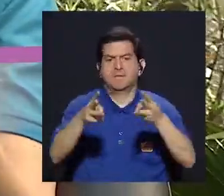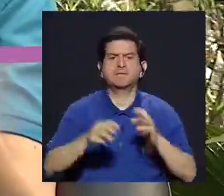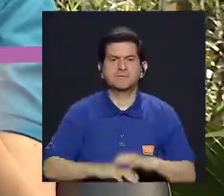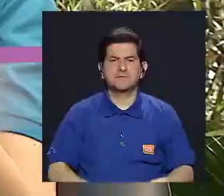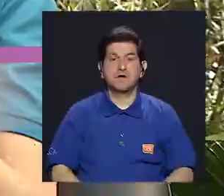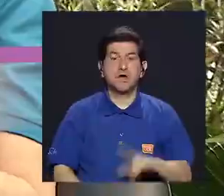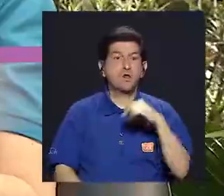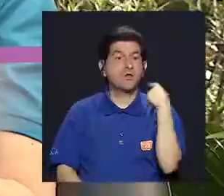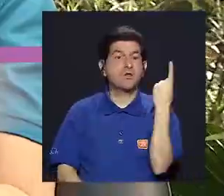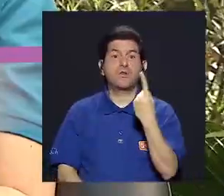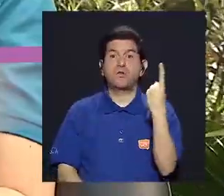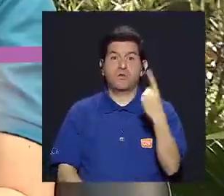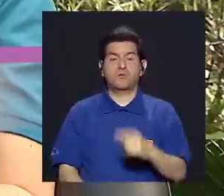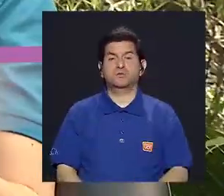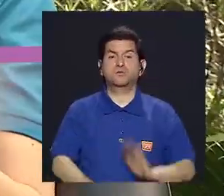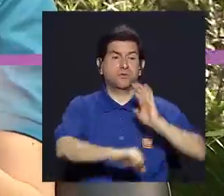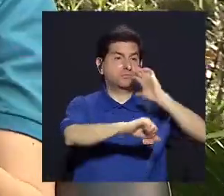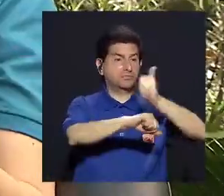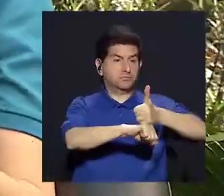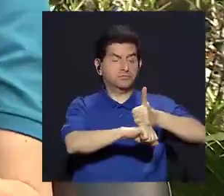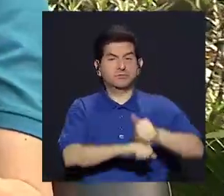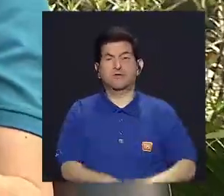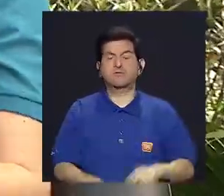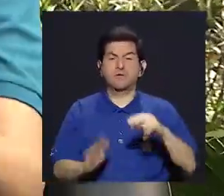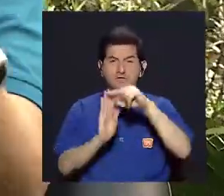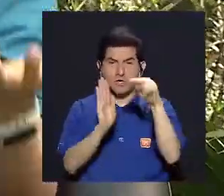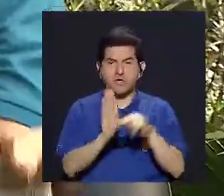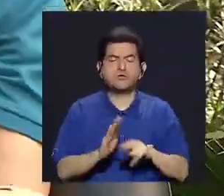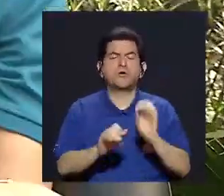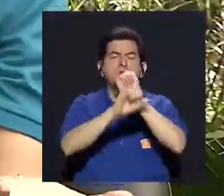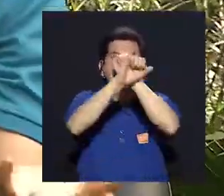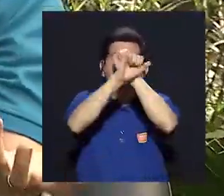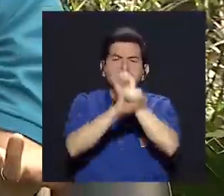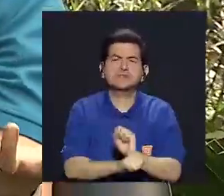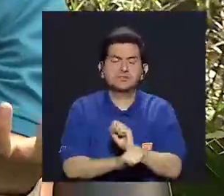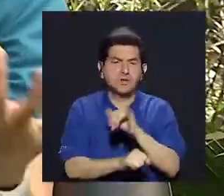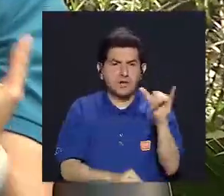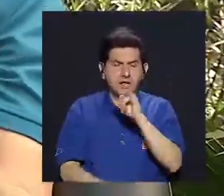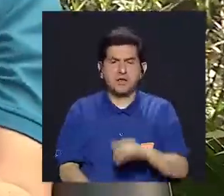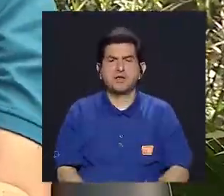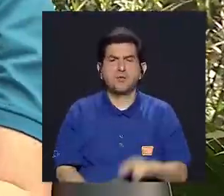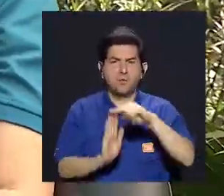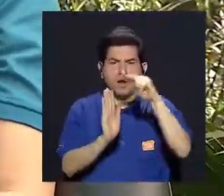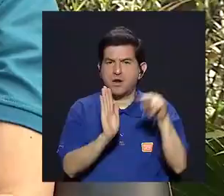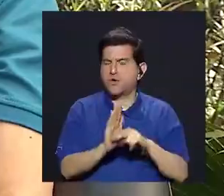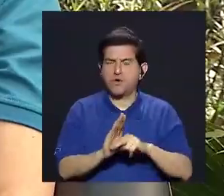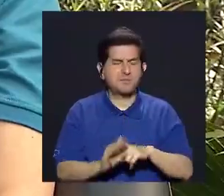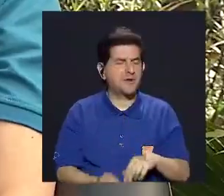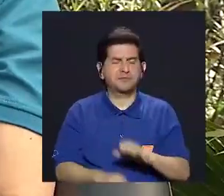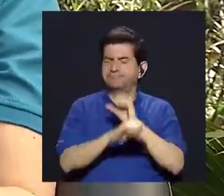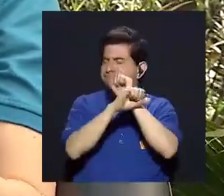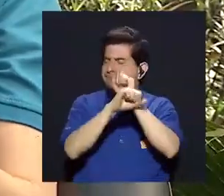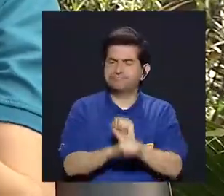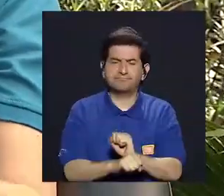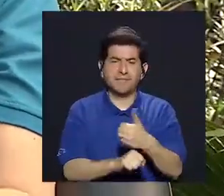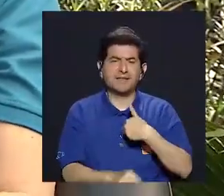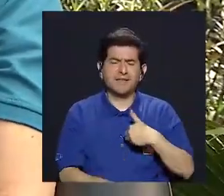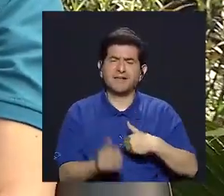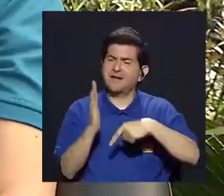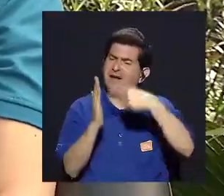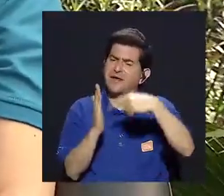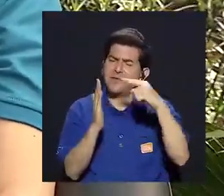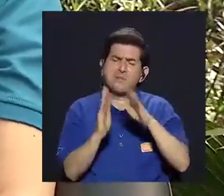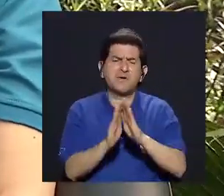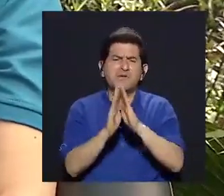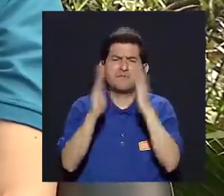no sólo para la determinación de parámetros tradicionales sino incluso parámetros no tradicionales como para tener un perfil